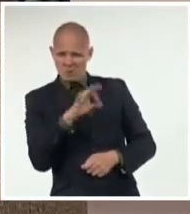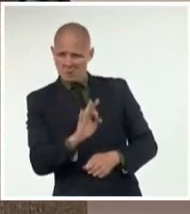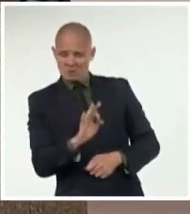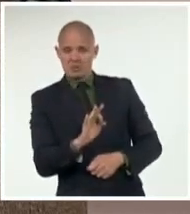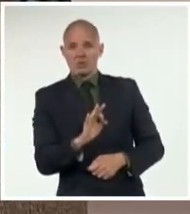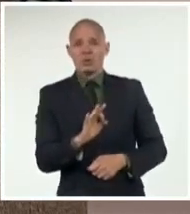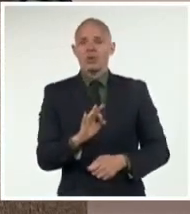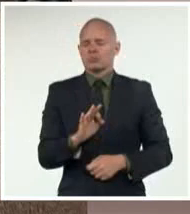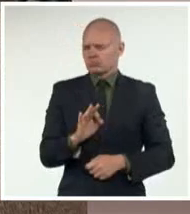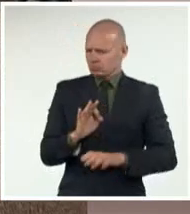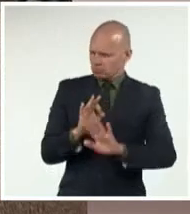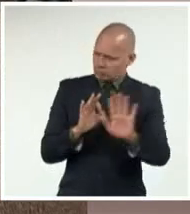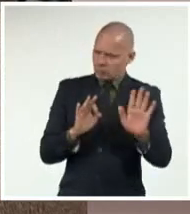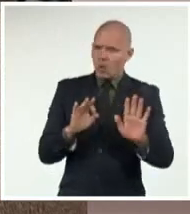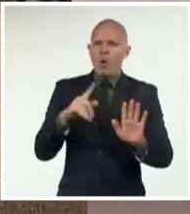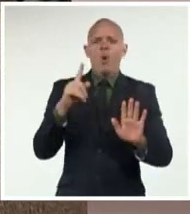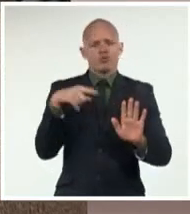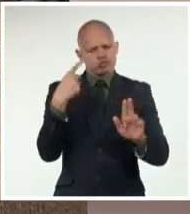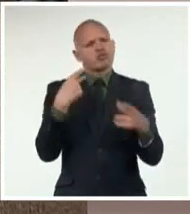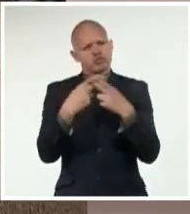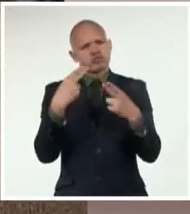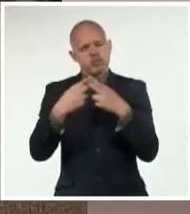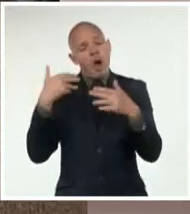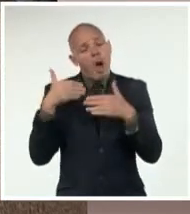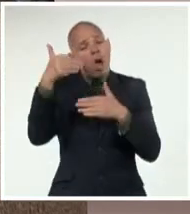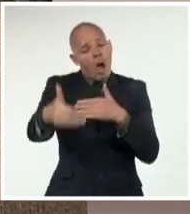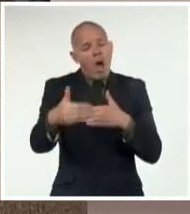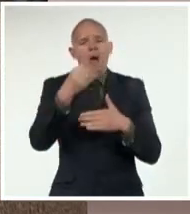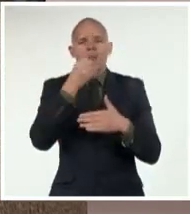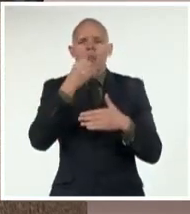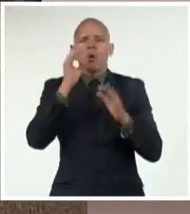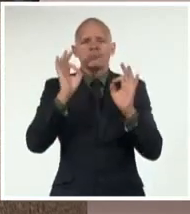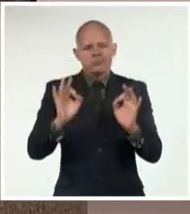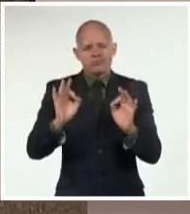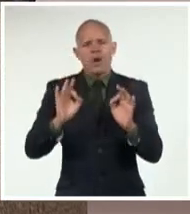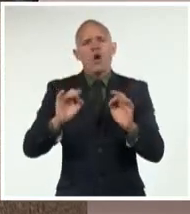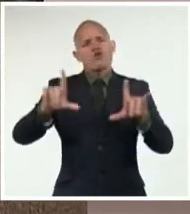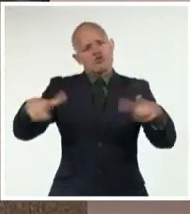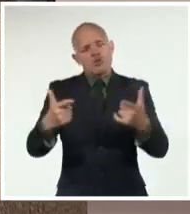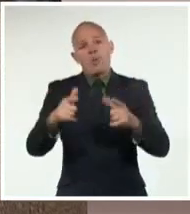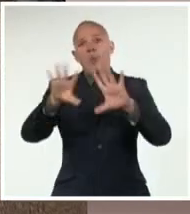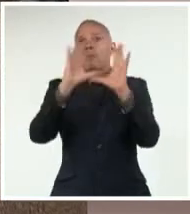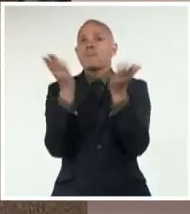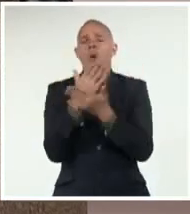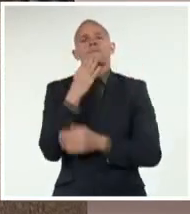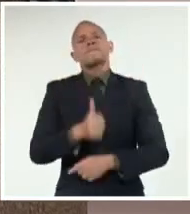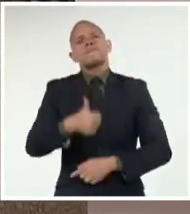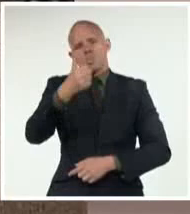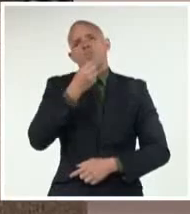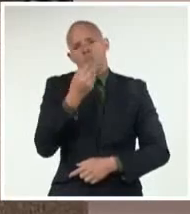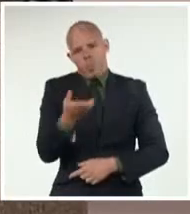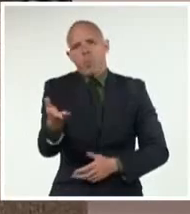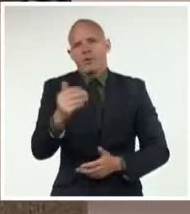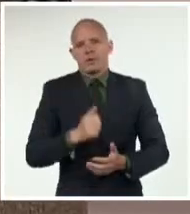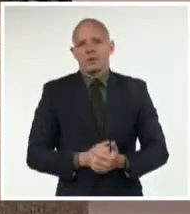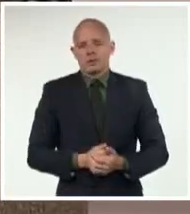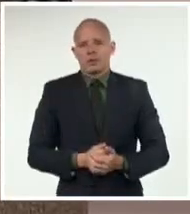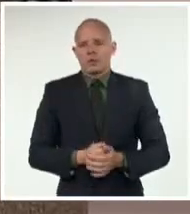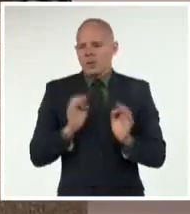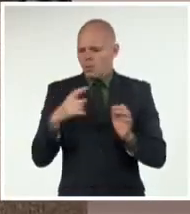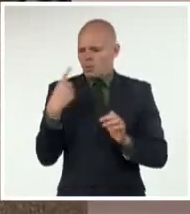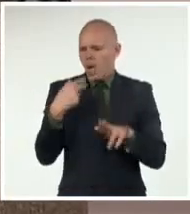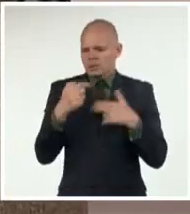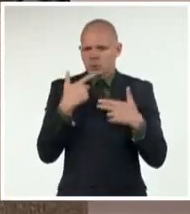un mundo mejor es posible no ha llegado por manuales. Lo vamos confirmando en el camino de la construcción